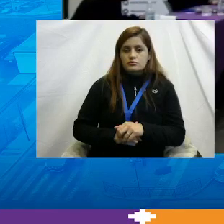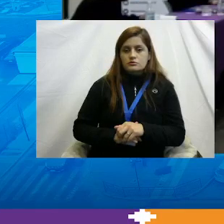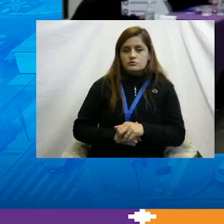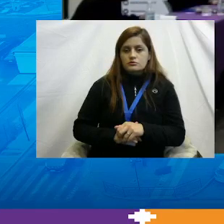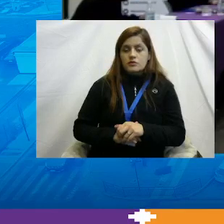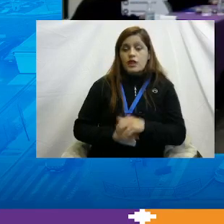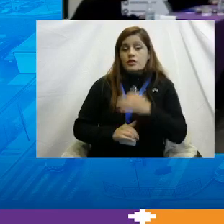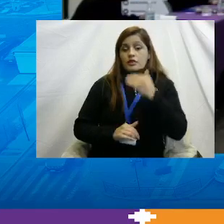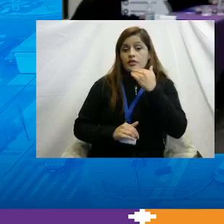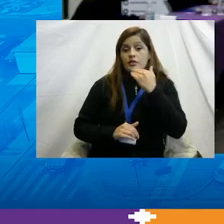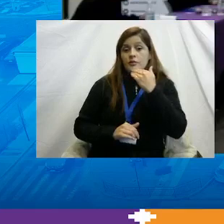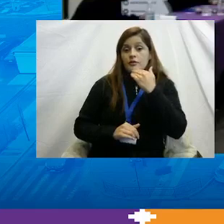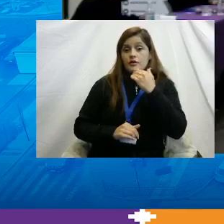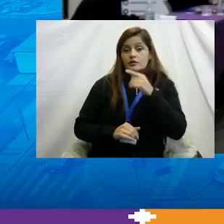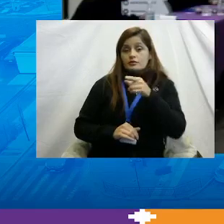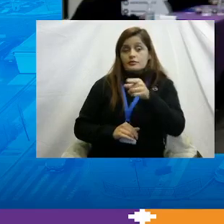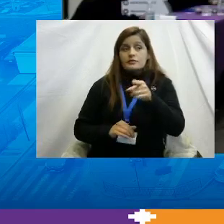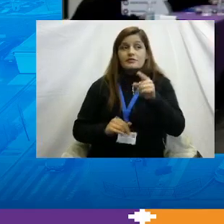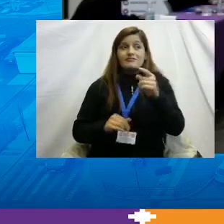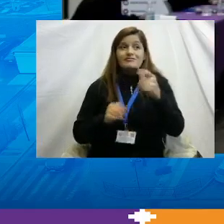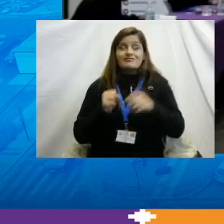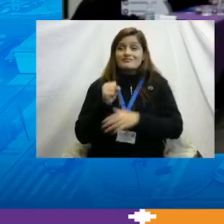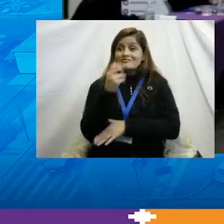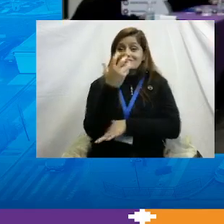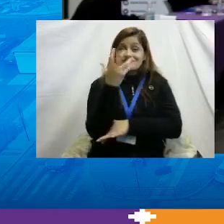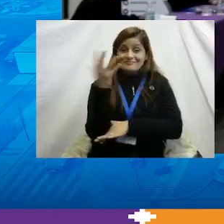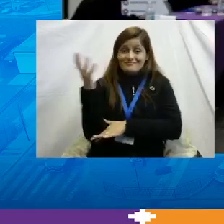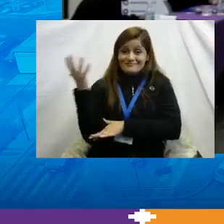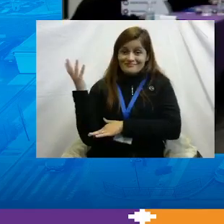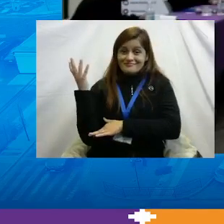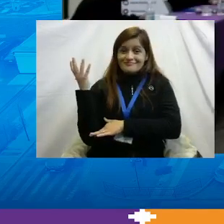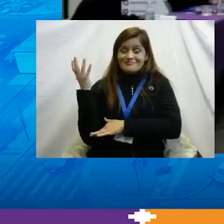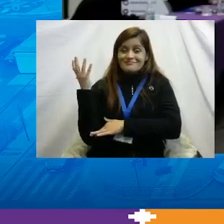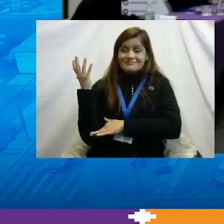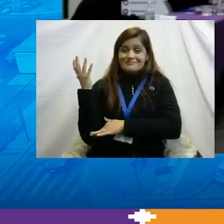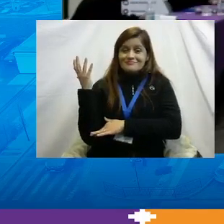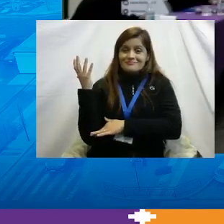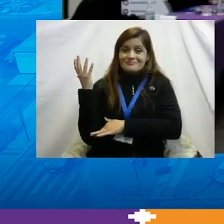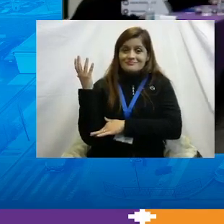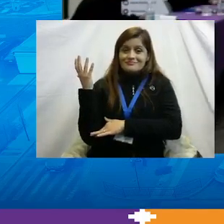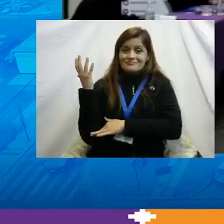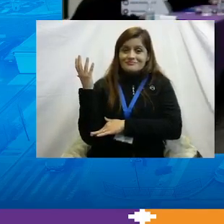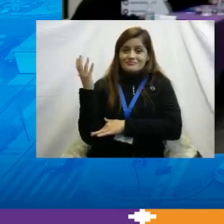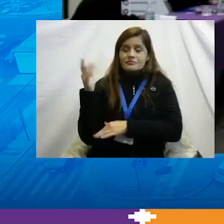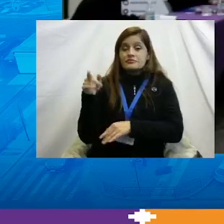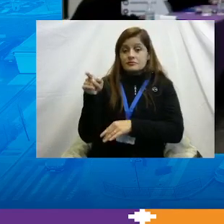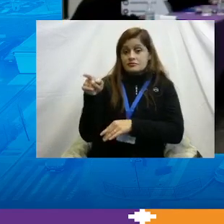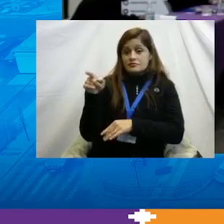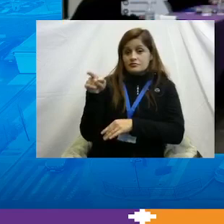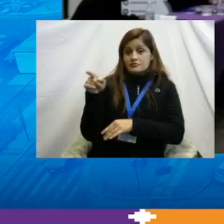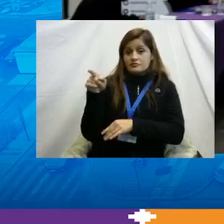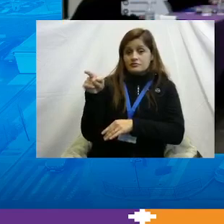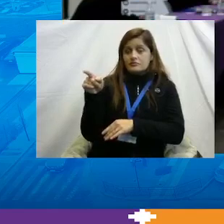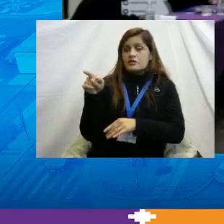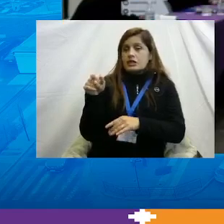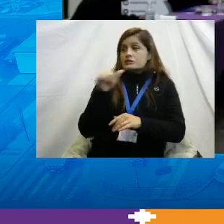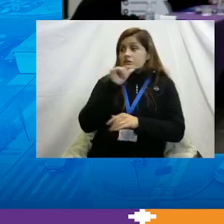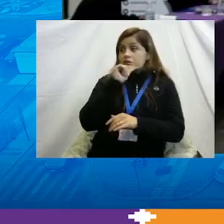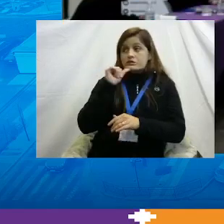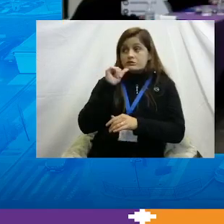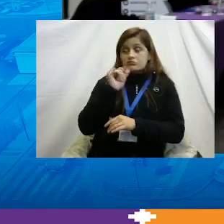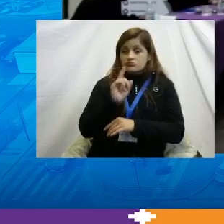araucarias, el pehuen, que fui a sentir la tierra, está húmeda, entonces no es que esté seca. De hecho,